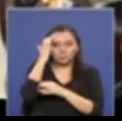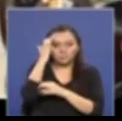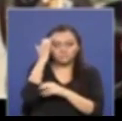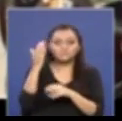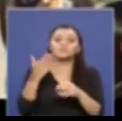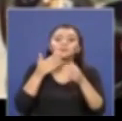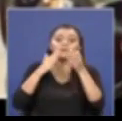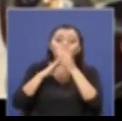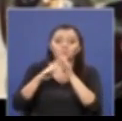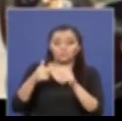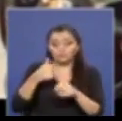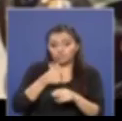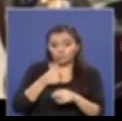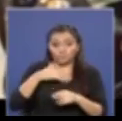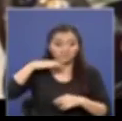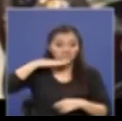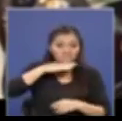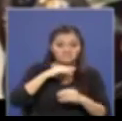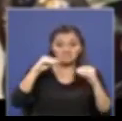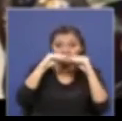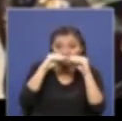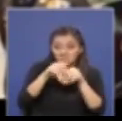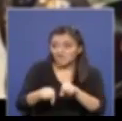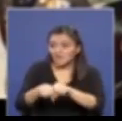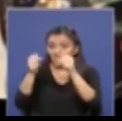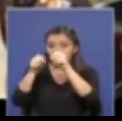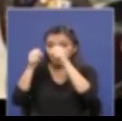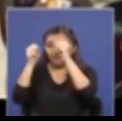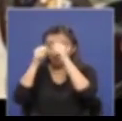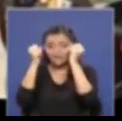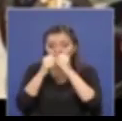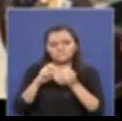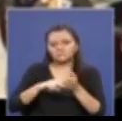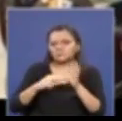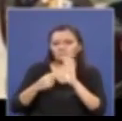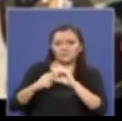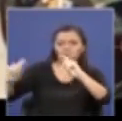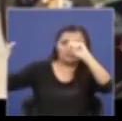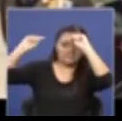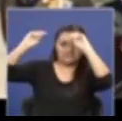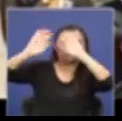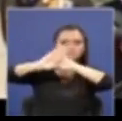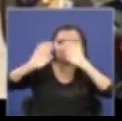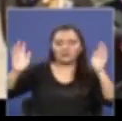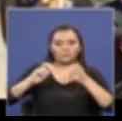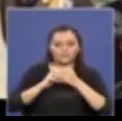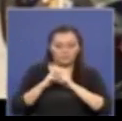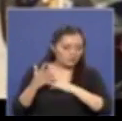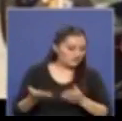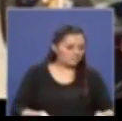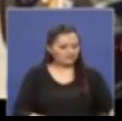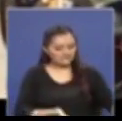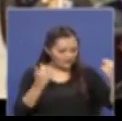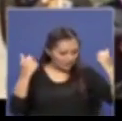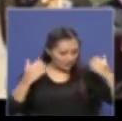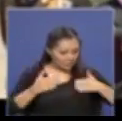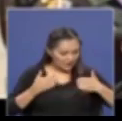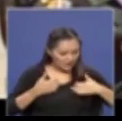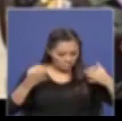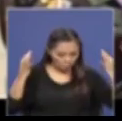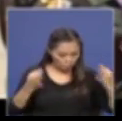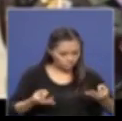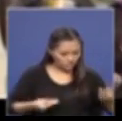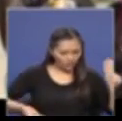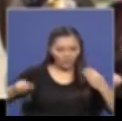los contaminadores fuéramos nosotros y los productores de bienes ambientales fueran ellos, hace rato hasta nos hubieran invadido, ¿verdad?, para exigirnos supuestamente una